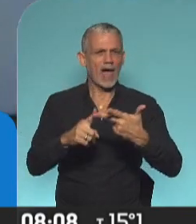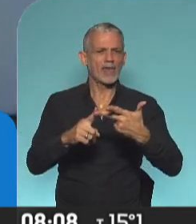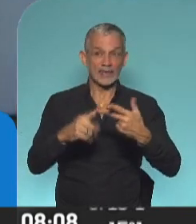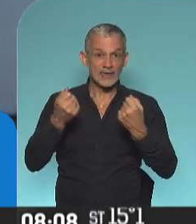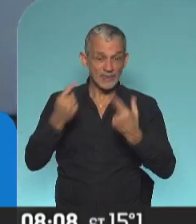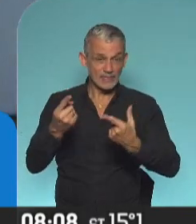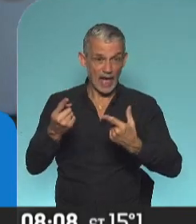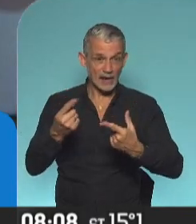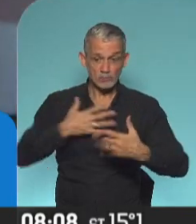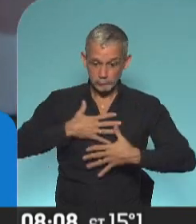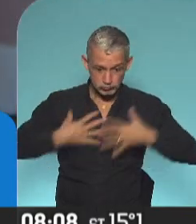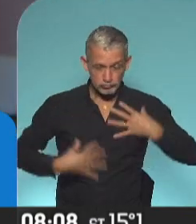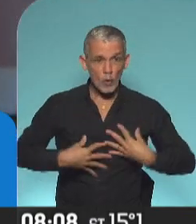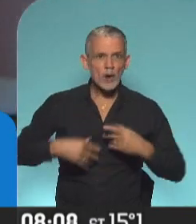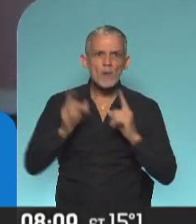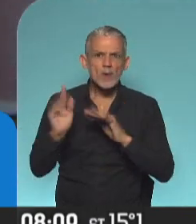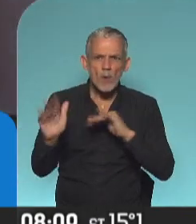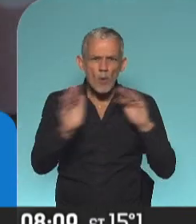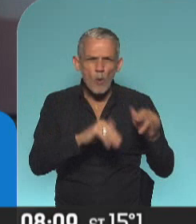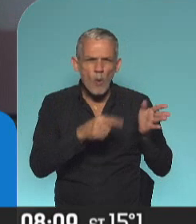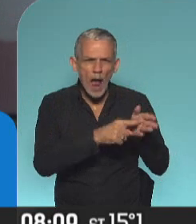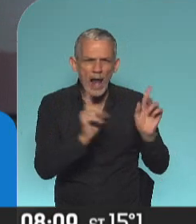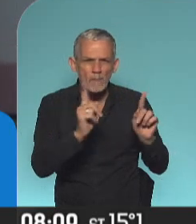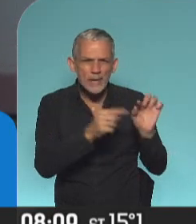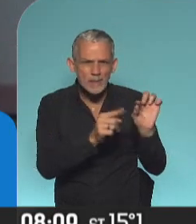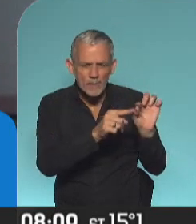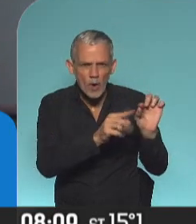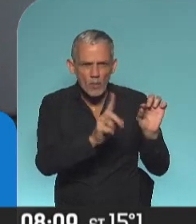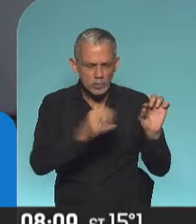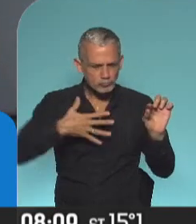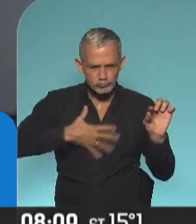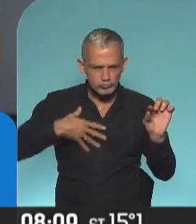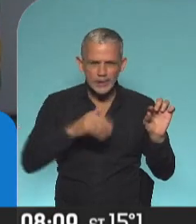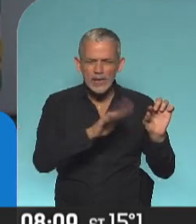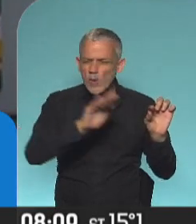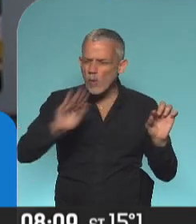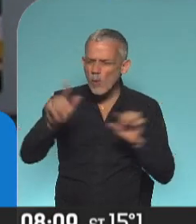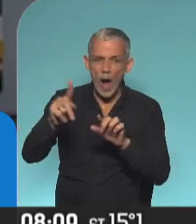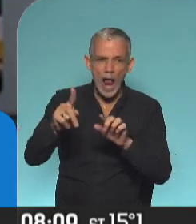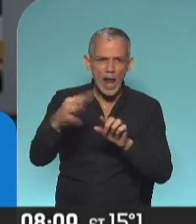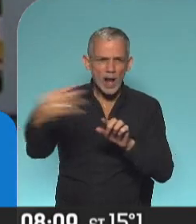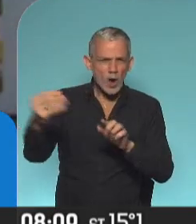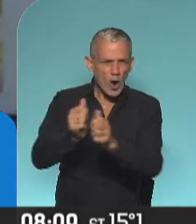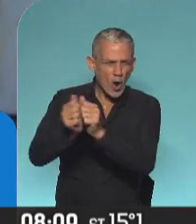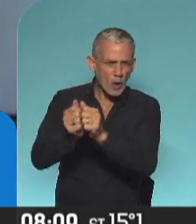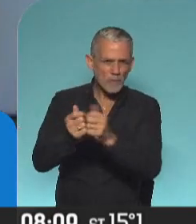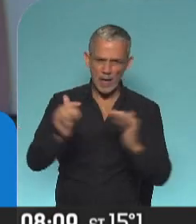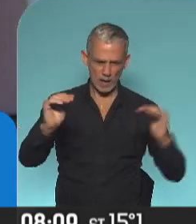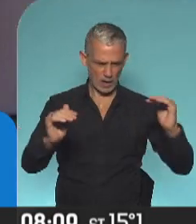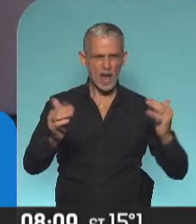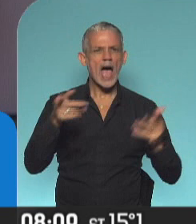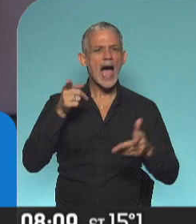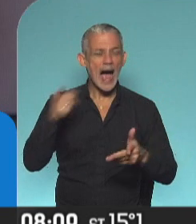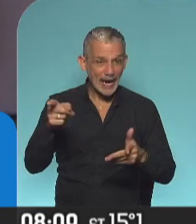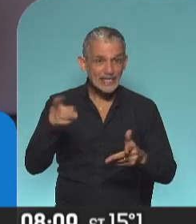además producen en nuestro cuerpo lo mismo que producía esa molécula original, esa primera que surgió en el mercado, es ahí cuando